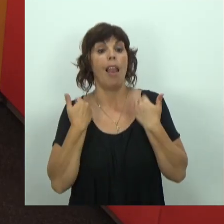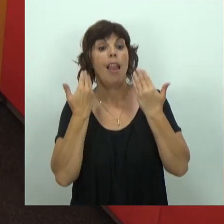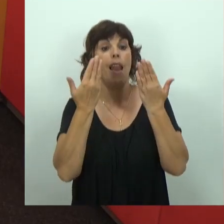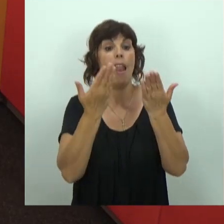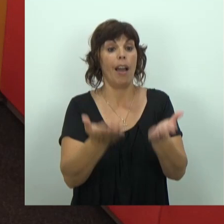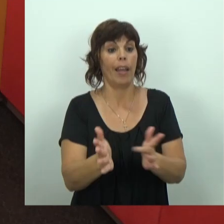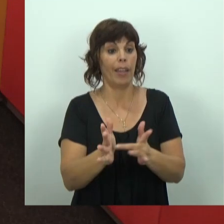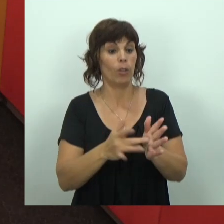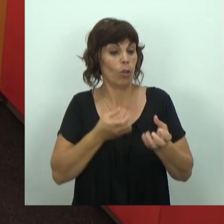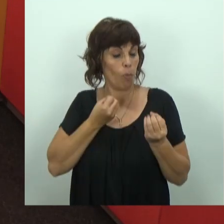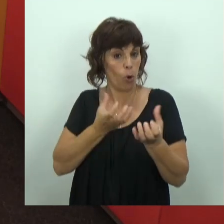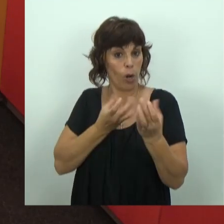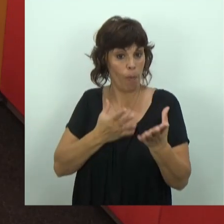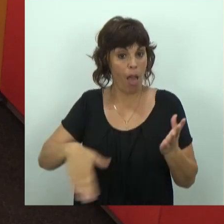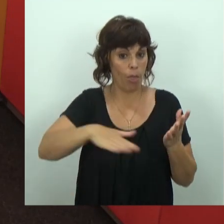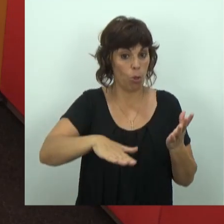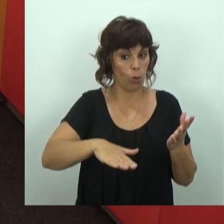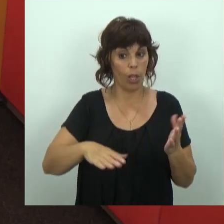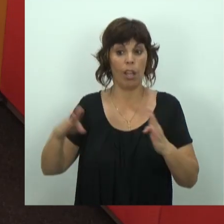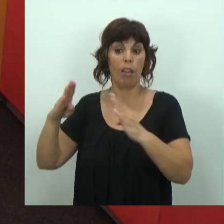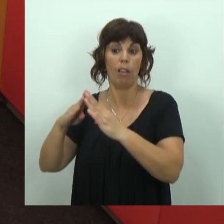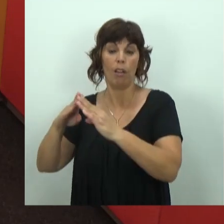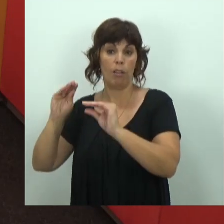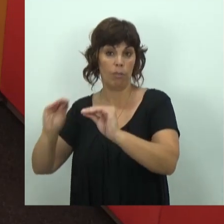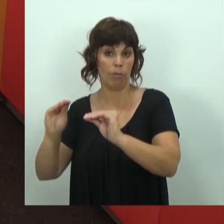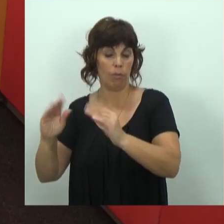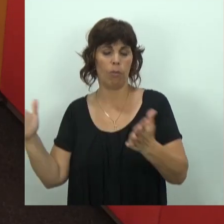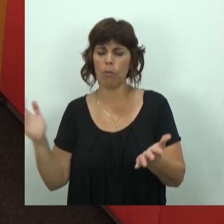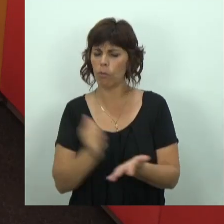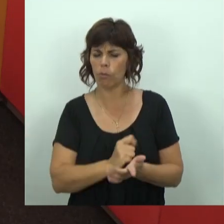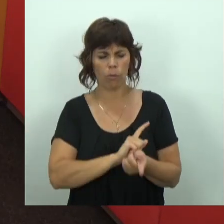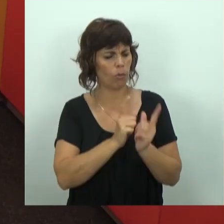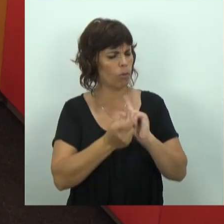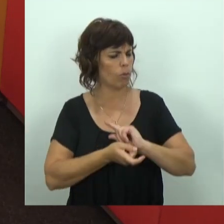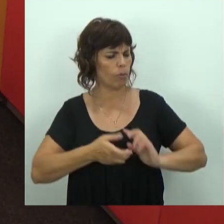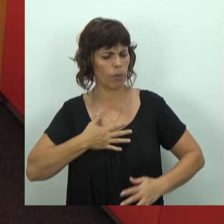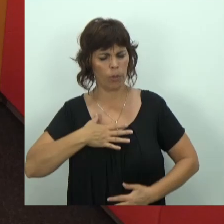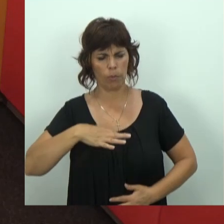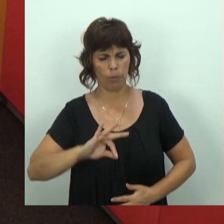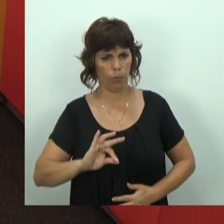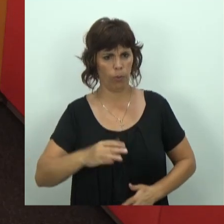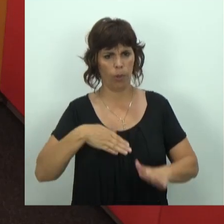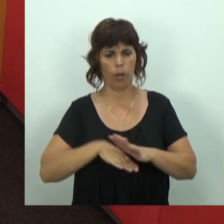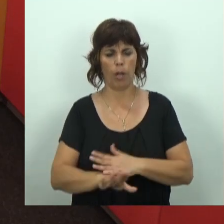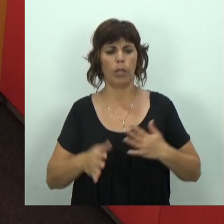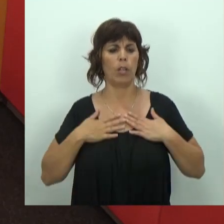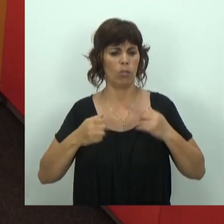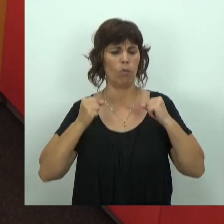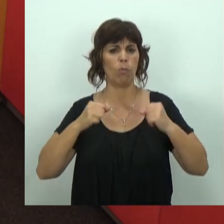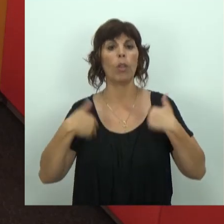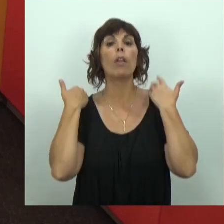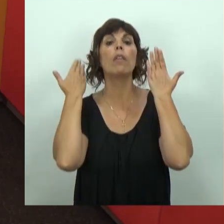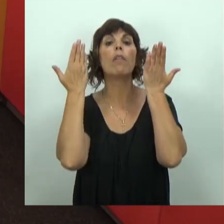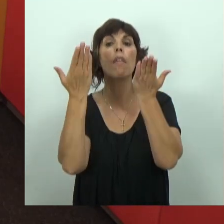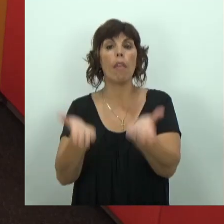toda su casa. La gracia. Todo puede cambiar, querido oyente, por el poder de la gracia